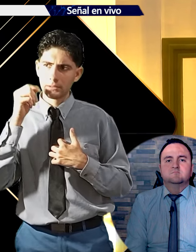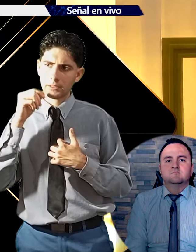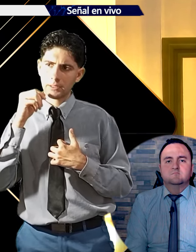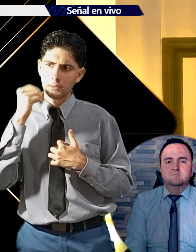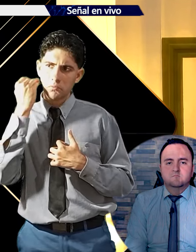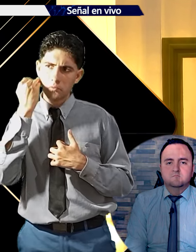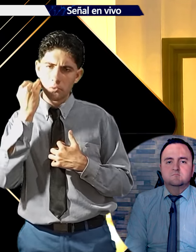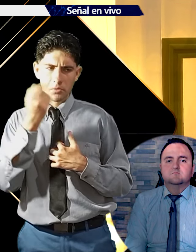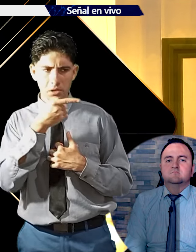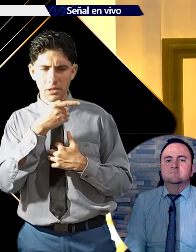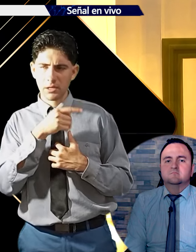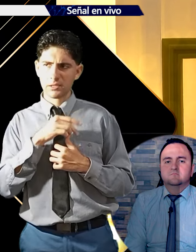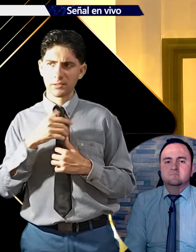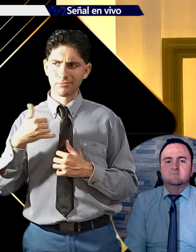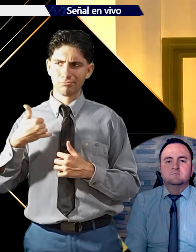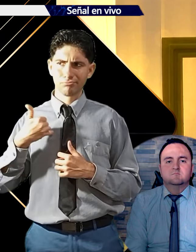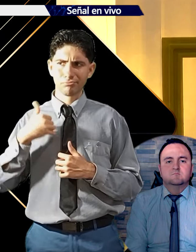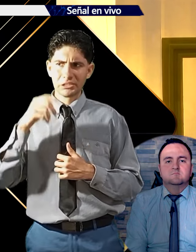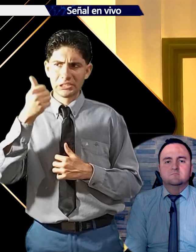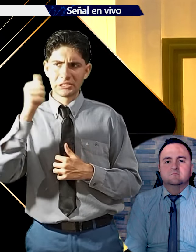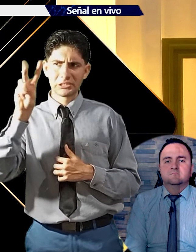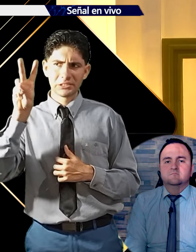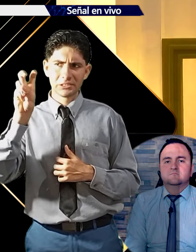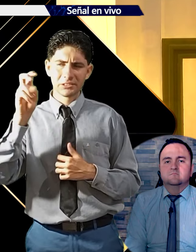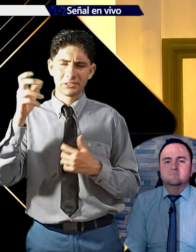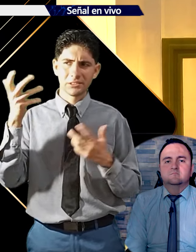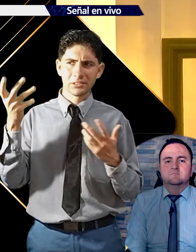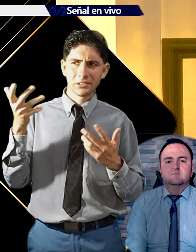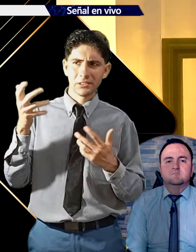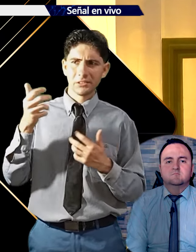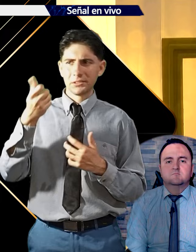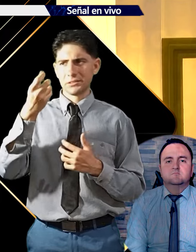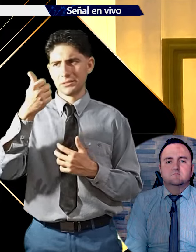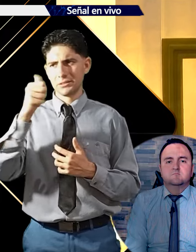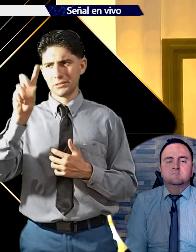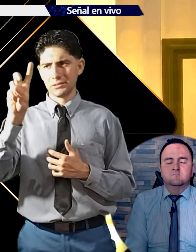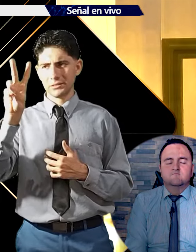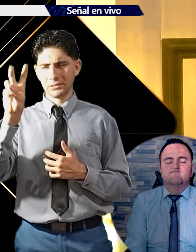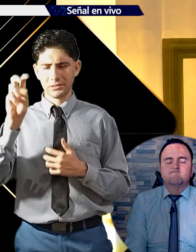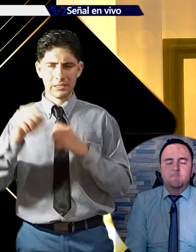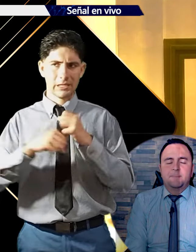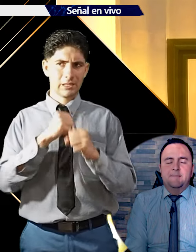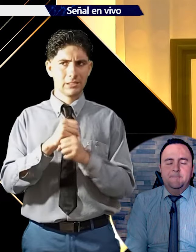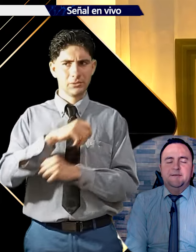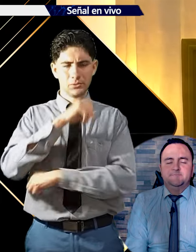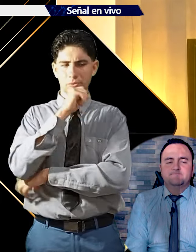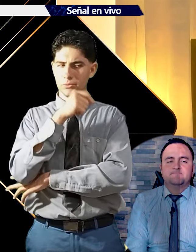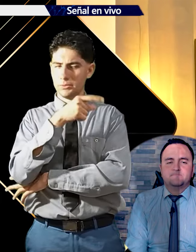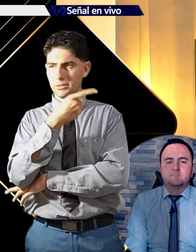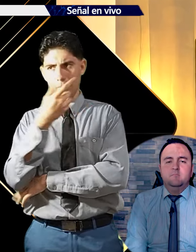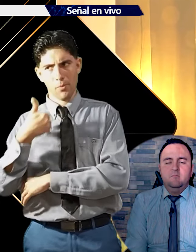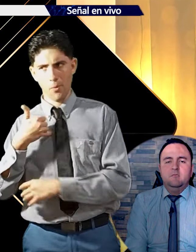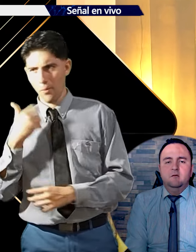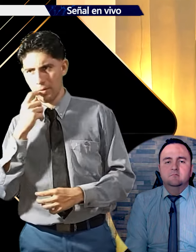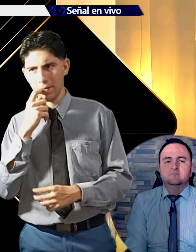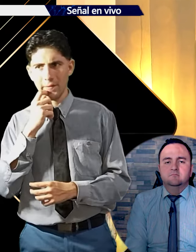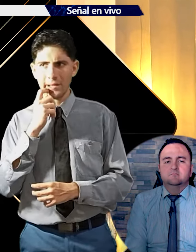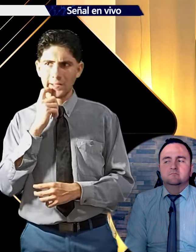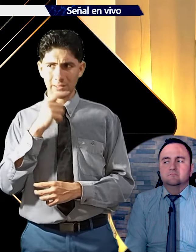en el evangelio, que tienen historia de cristianismo, esta muchachita acaba de aparecer? Y yo hoy en día me pongo a pensar, digo, hombre, esta razón